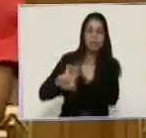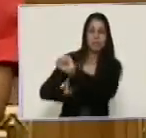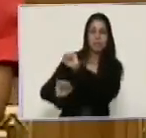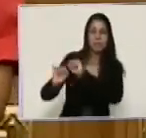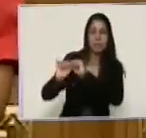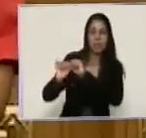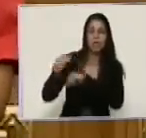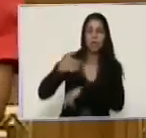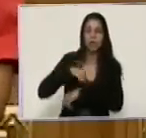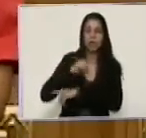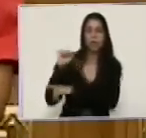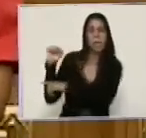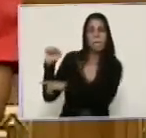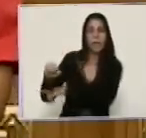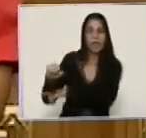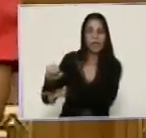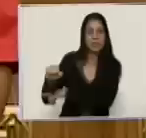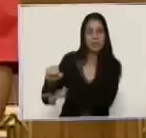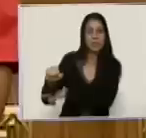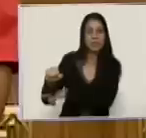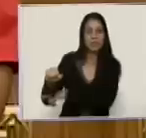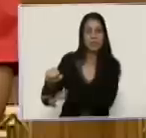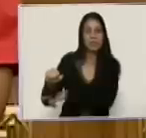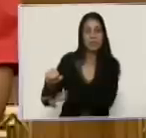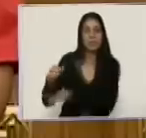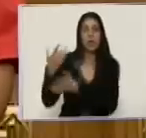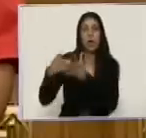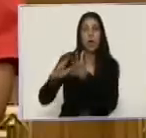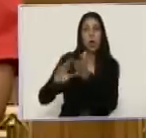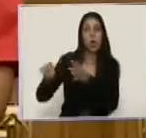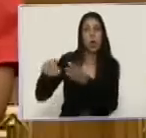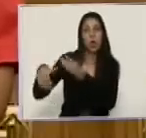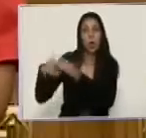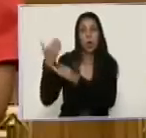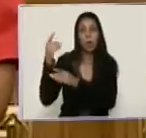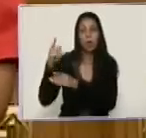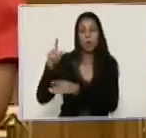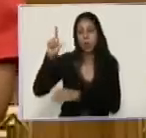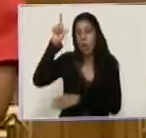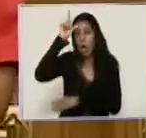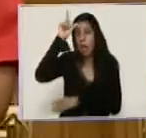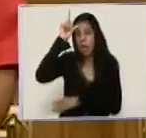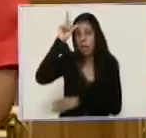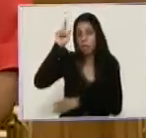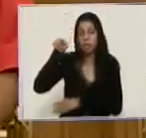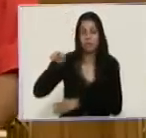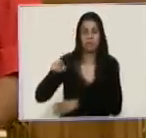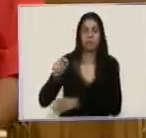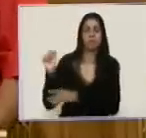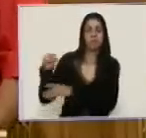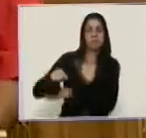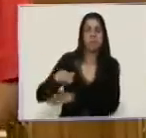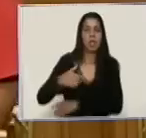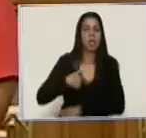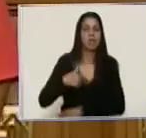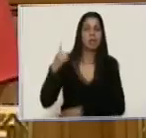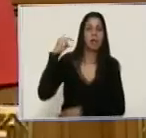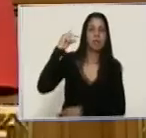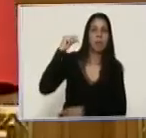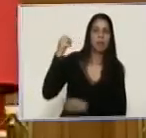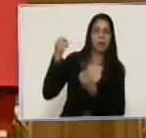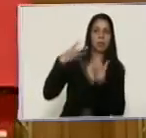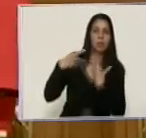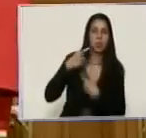Derrotamos al acorazado de guerra más moderno del mundo, alemán. Ahí me contó un historiador que los